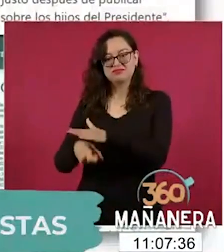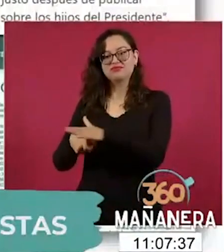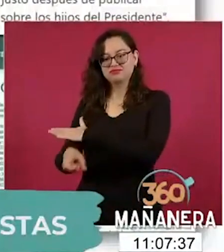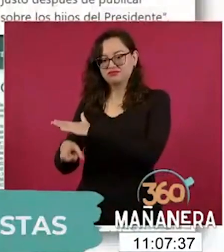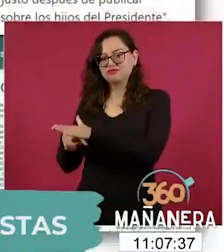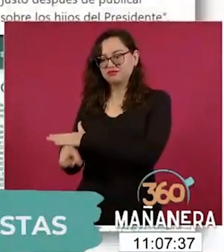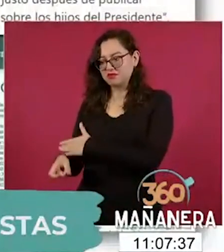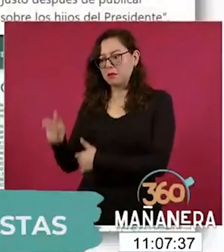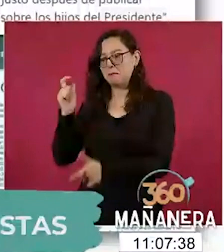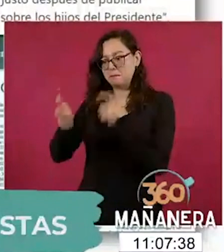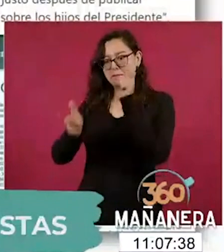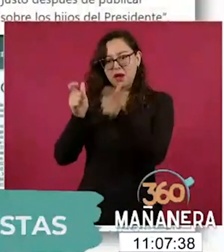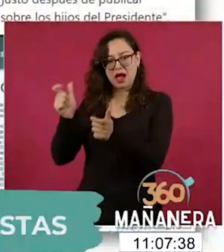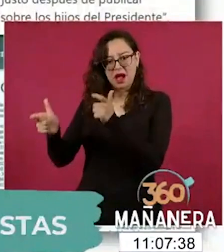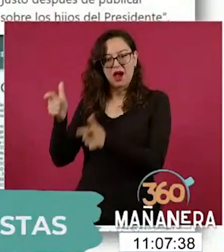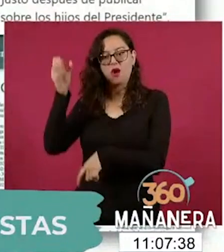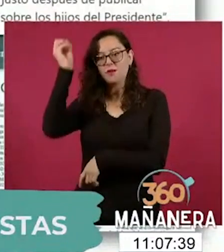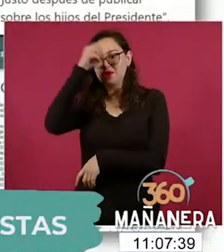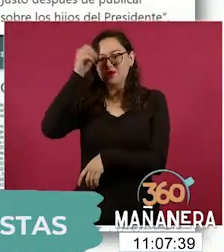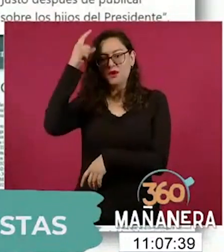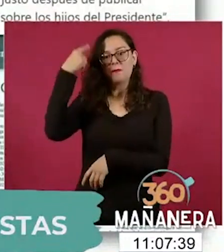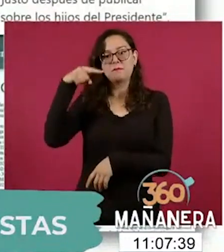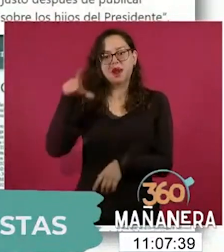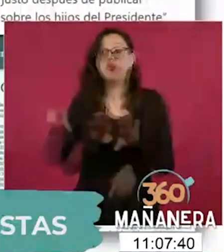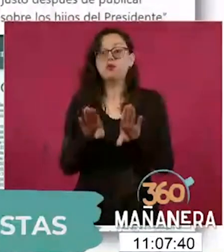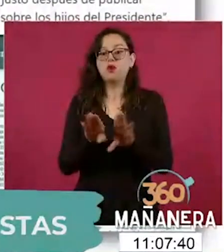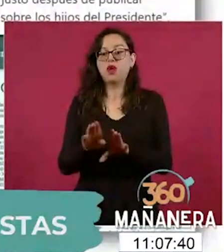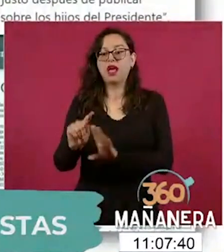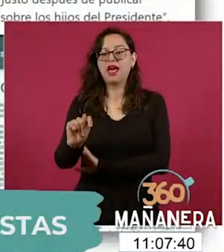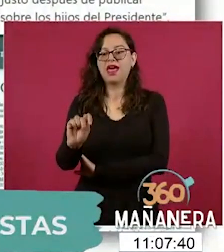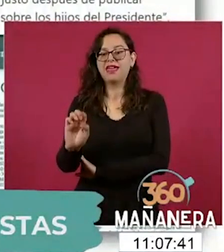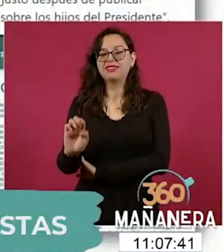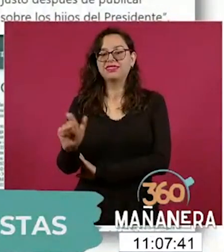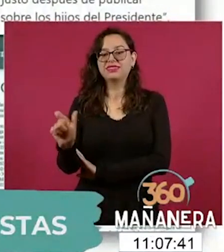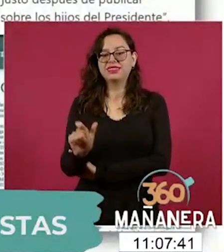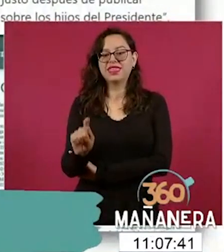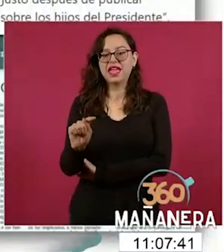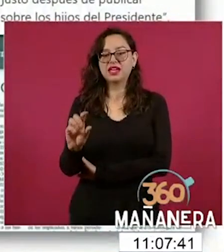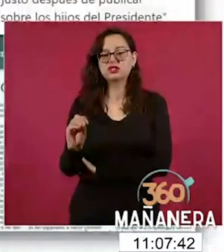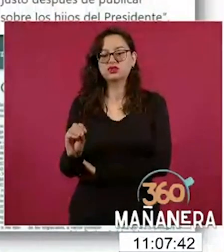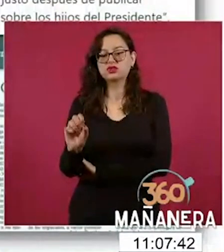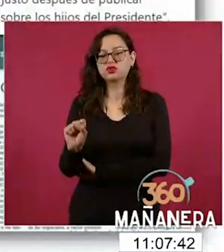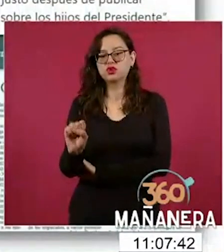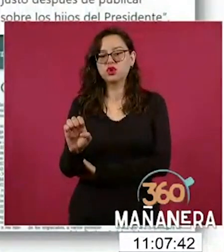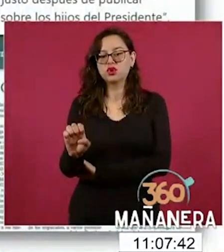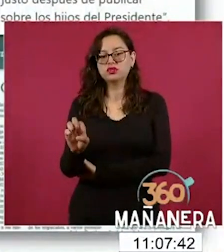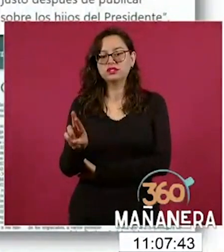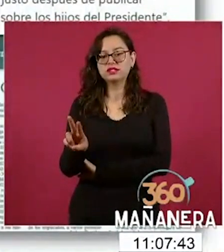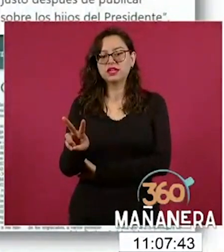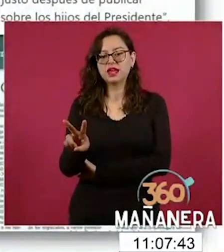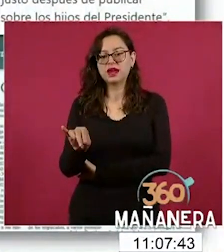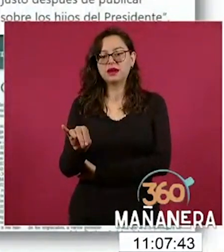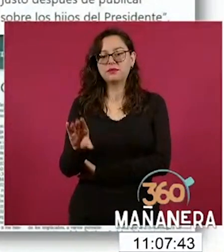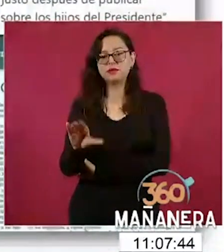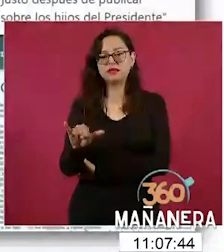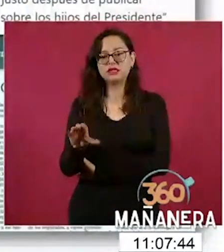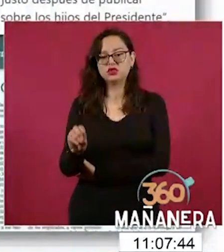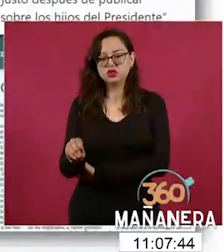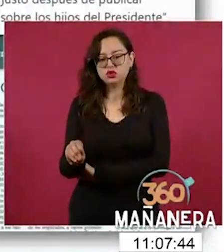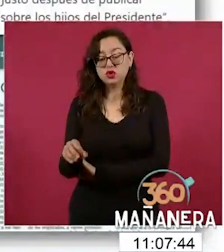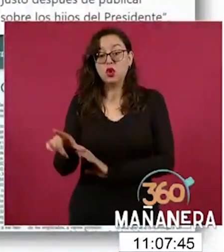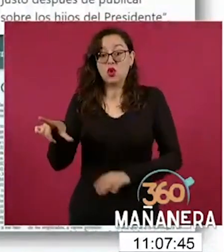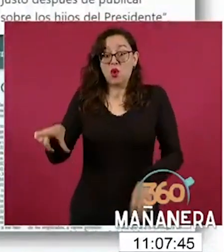venden venden sus opiniones sus líneas son textos servidores al amp al Amparo del erario